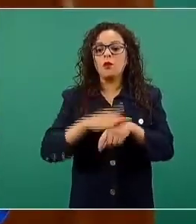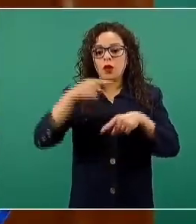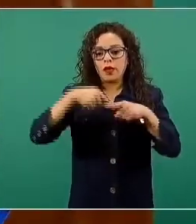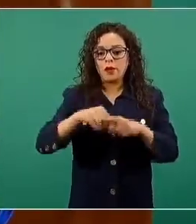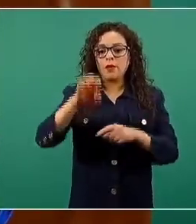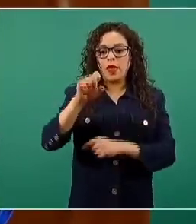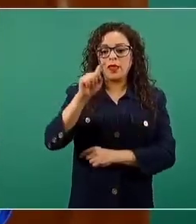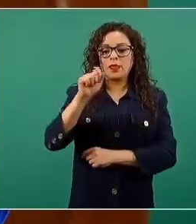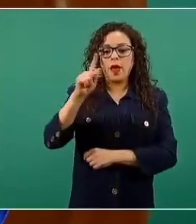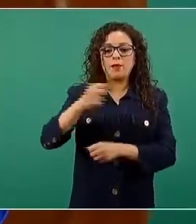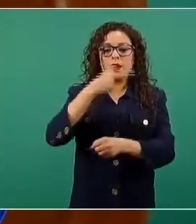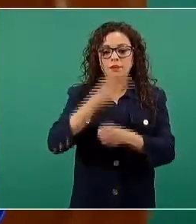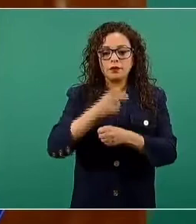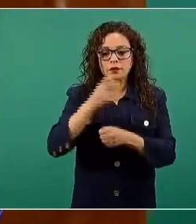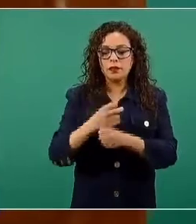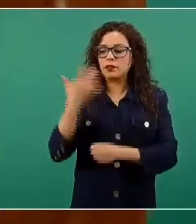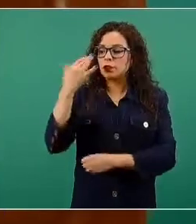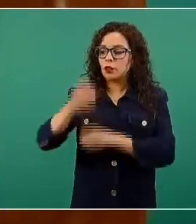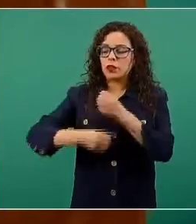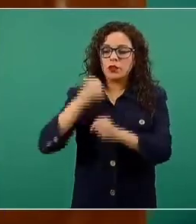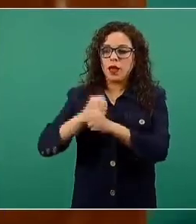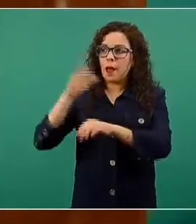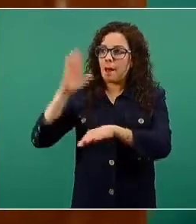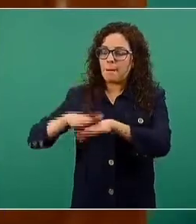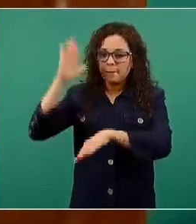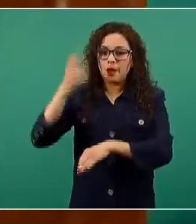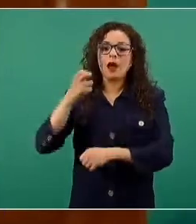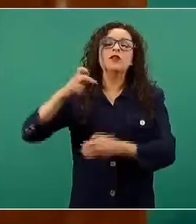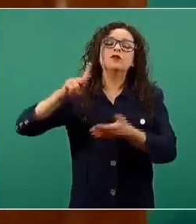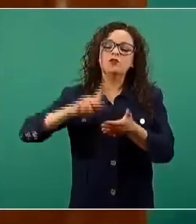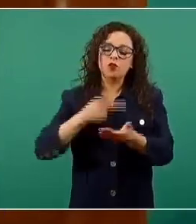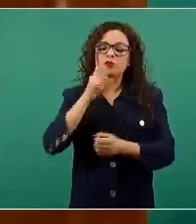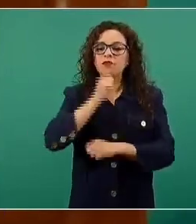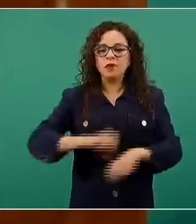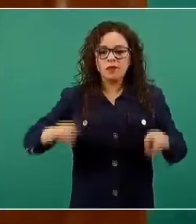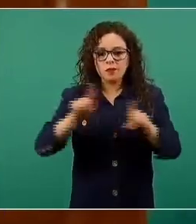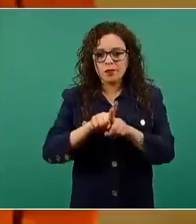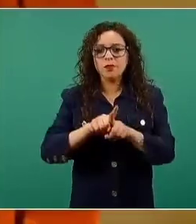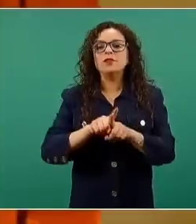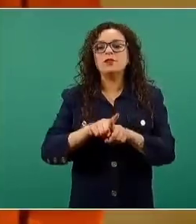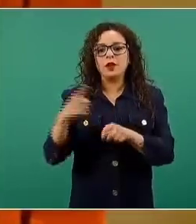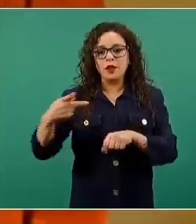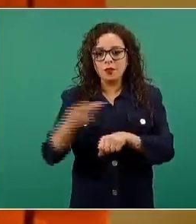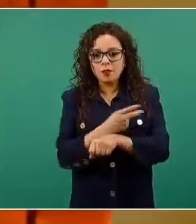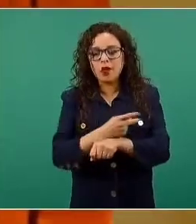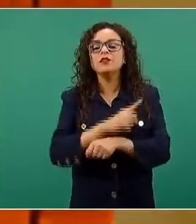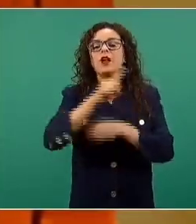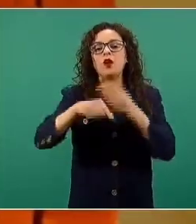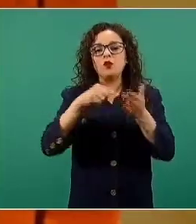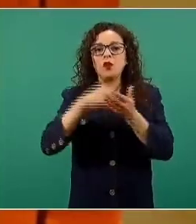más, y esto nos va a volver a ocurrir en las comunidades rurales. Recordar que es de